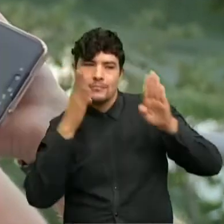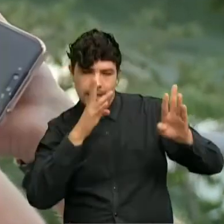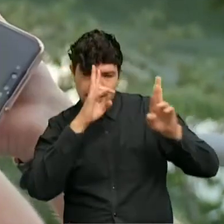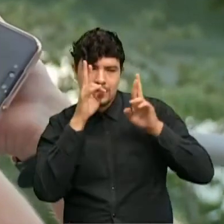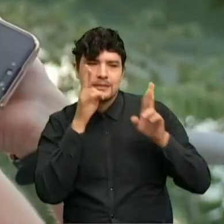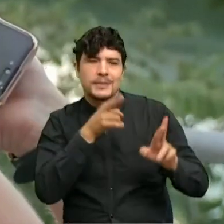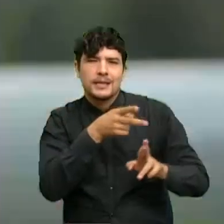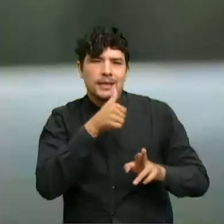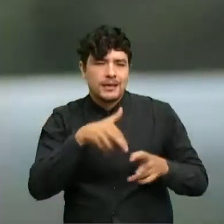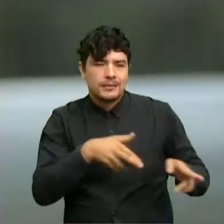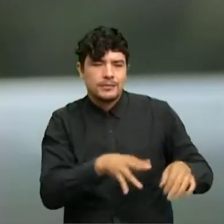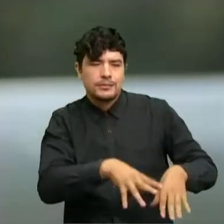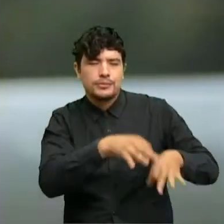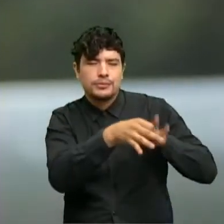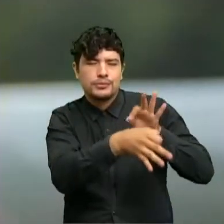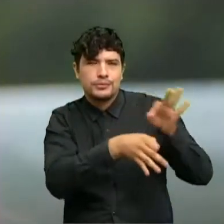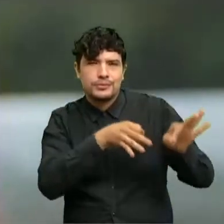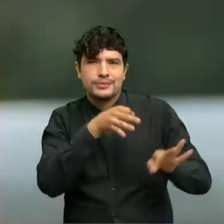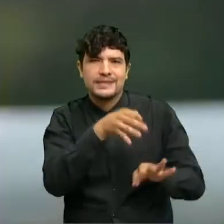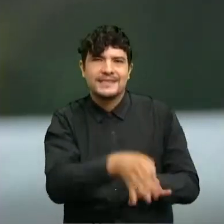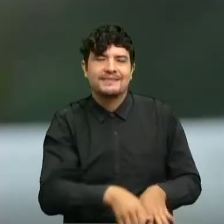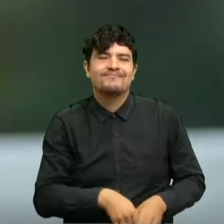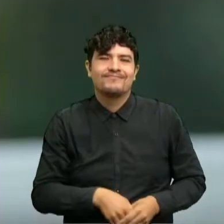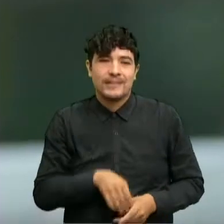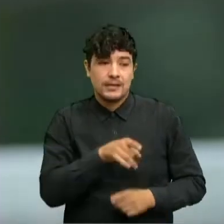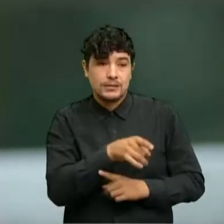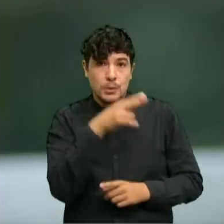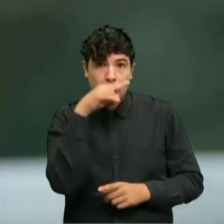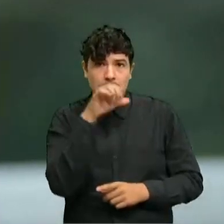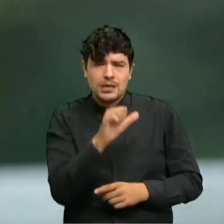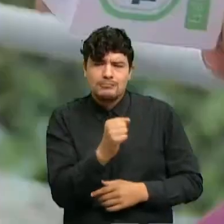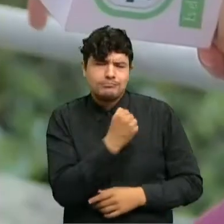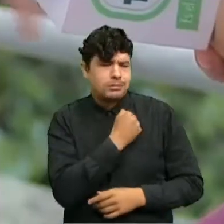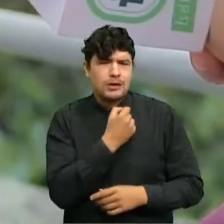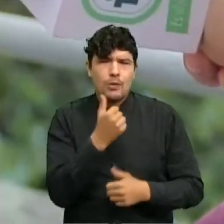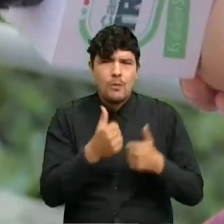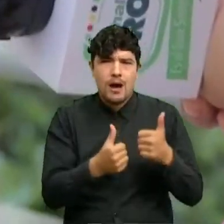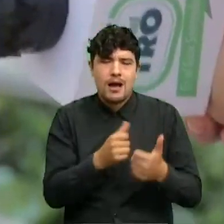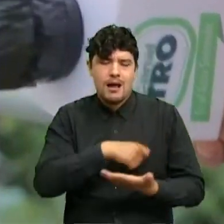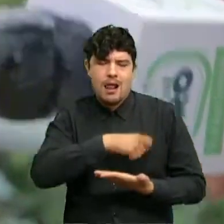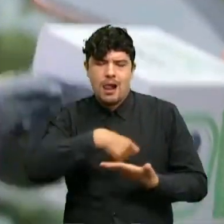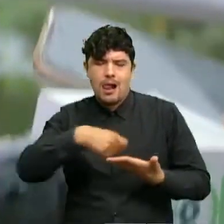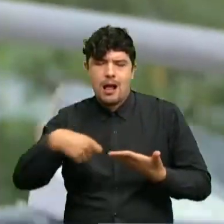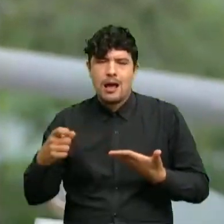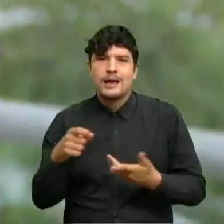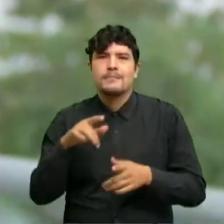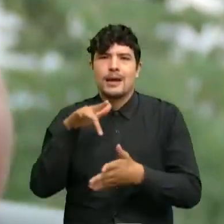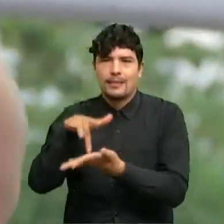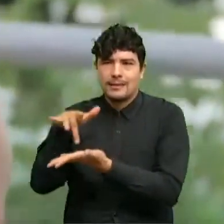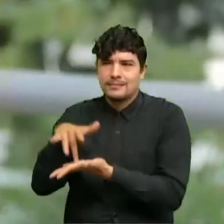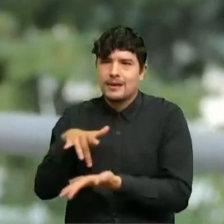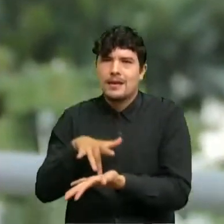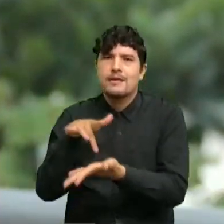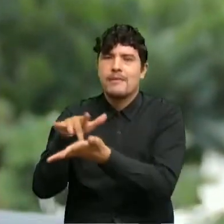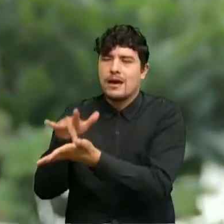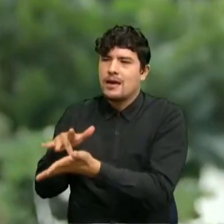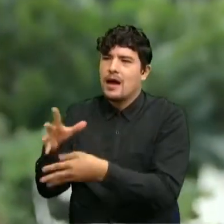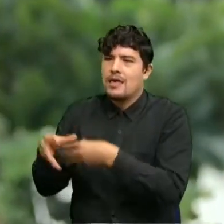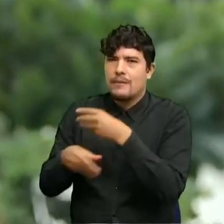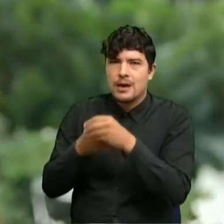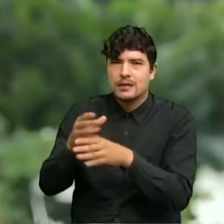respeto, que la cuidemos. Su pasión es escribir y seguir participando de espacios que incentiven la lectura.